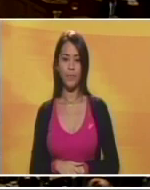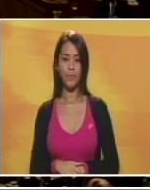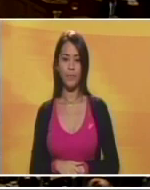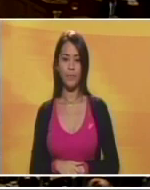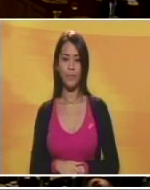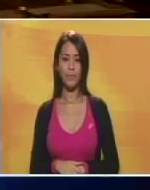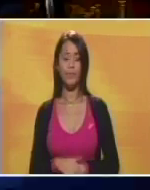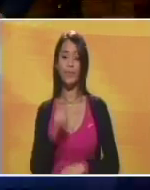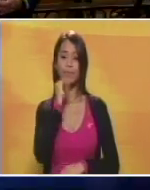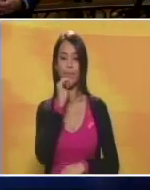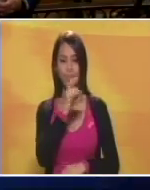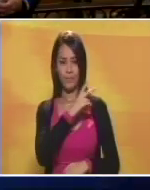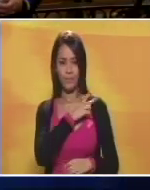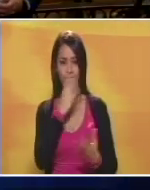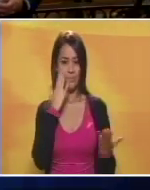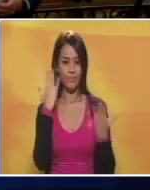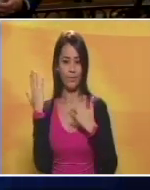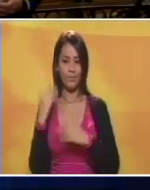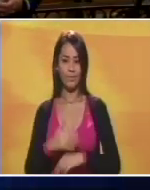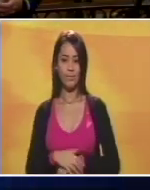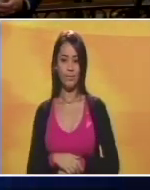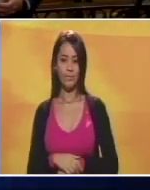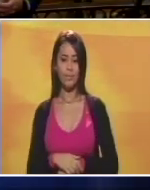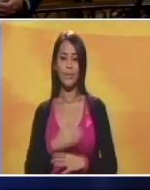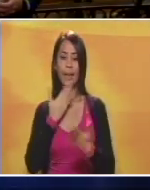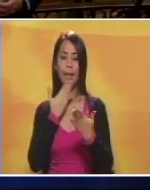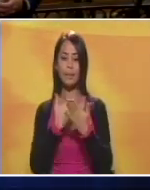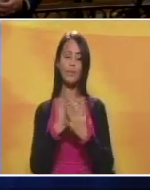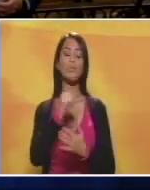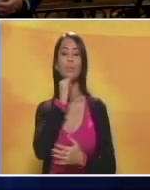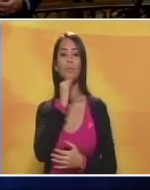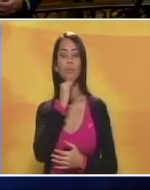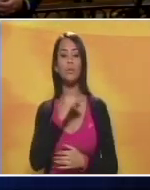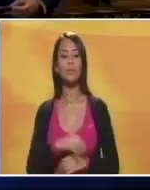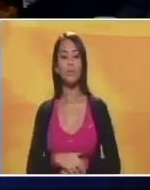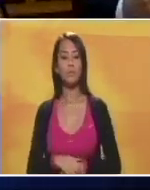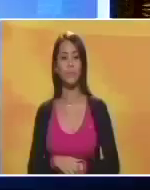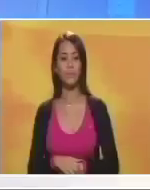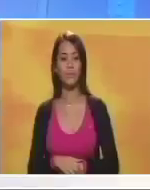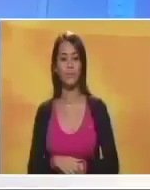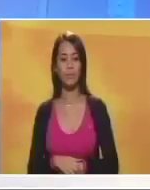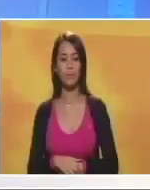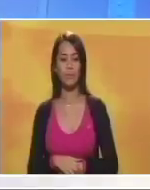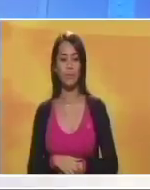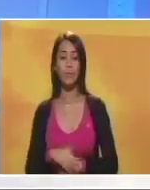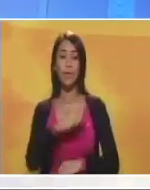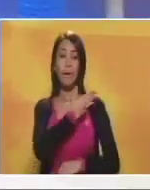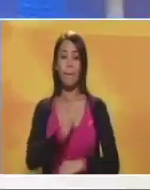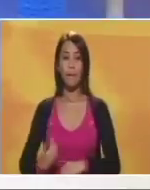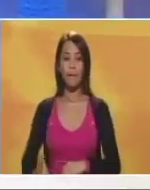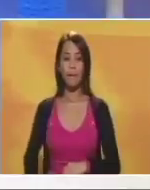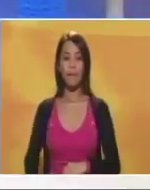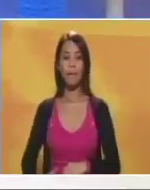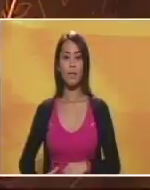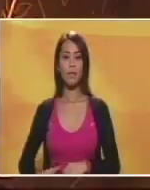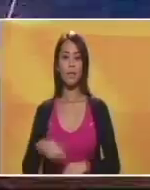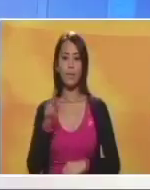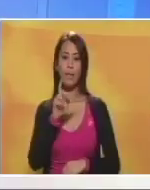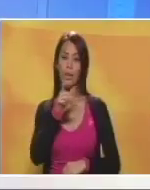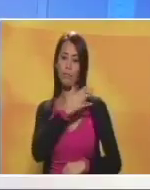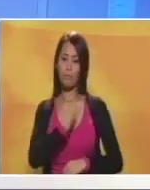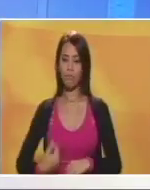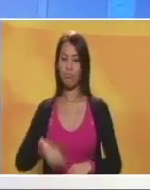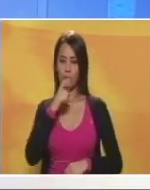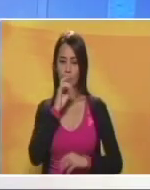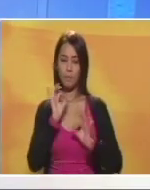Por ahora, devolvemos el pase al estudio. Muchísimas gracias, Manuel. Continuamos con más. El presidente de la República, Nicolás Maduro,